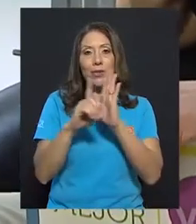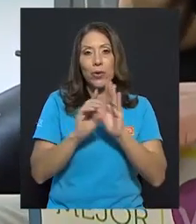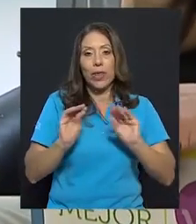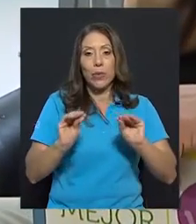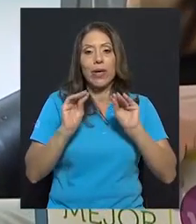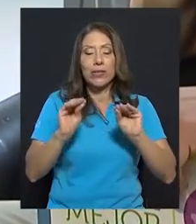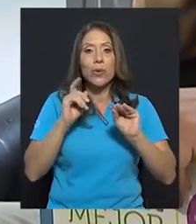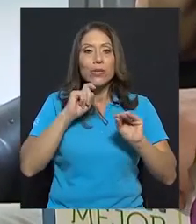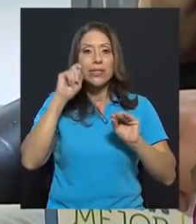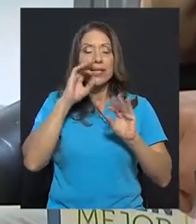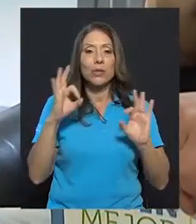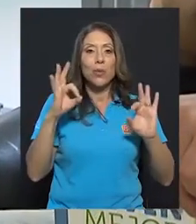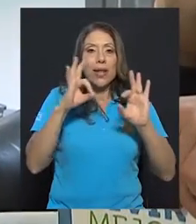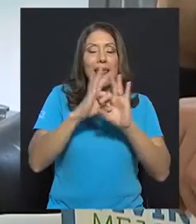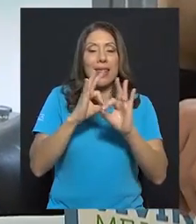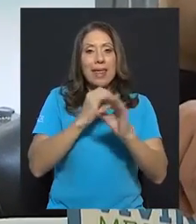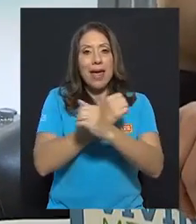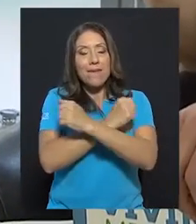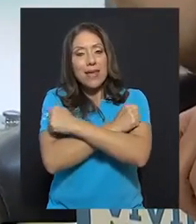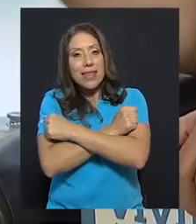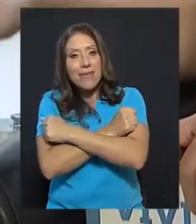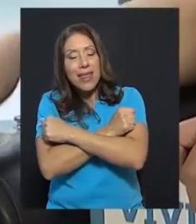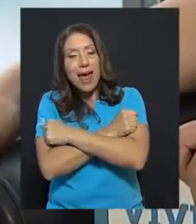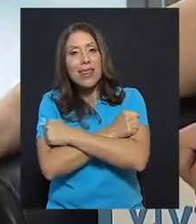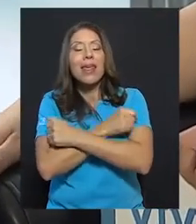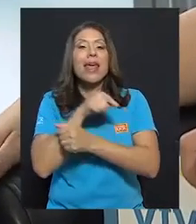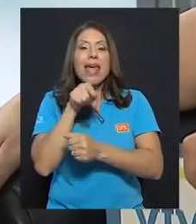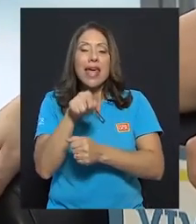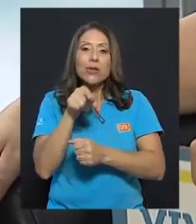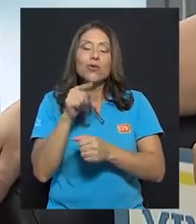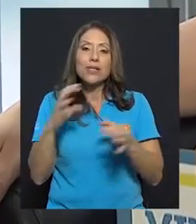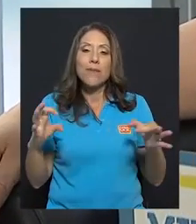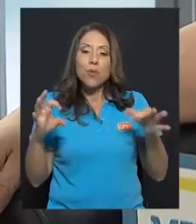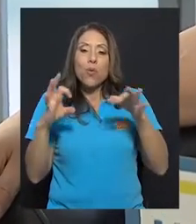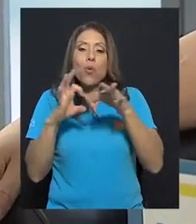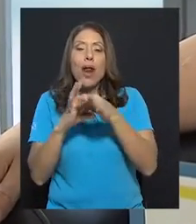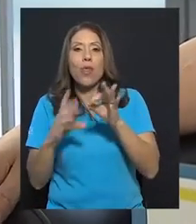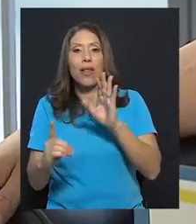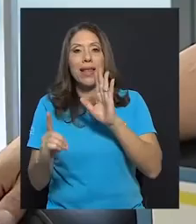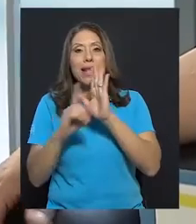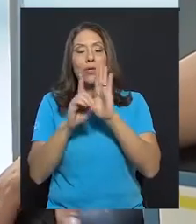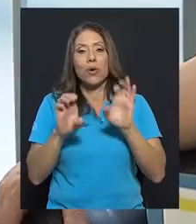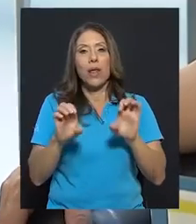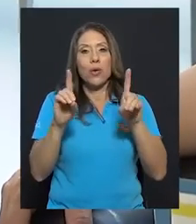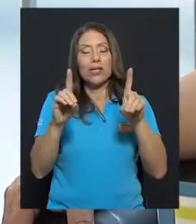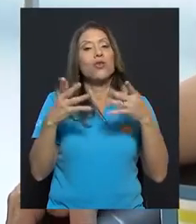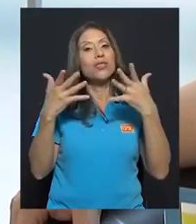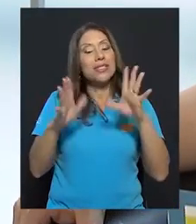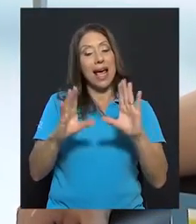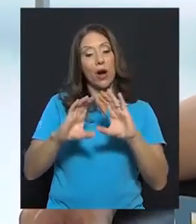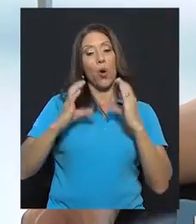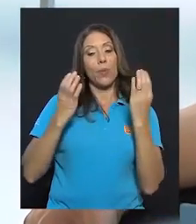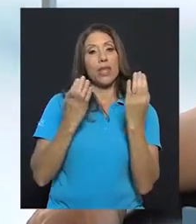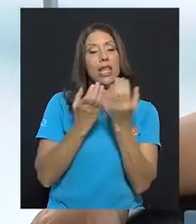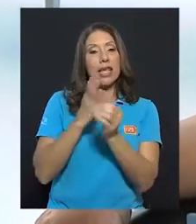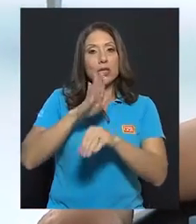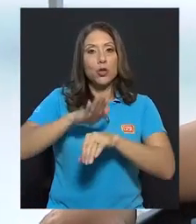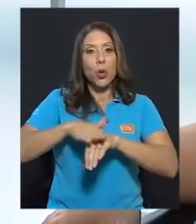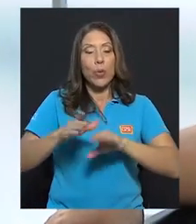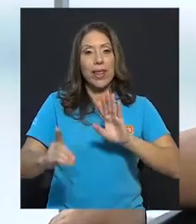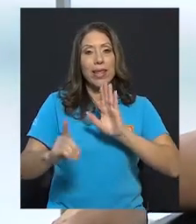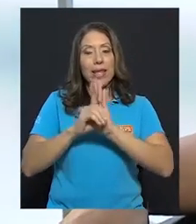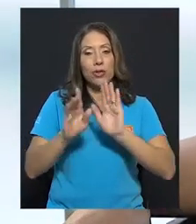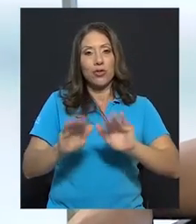está ampliamente vinculado al derecho a la educación, ¿verdad? Así incluso lo ha señalado el mismo Comité sobre Derechos del